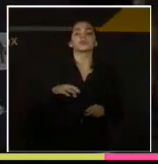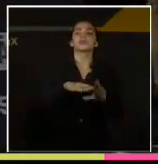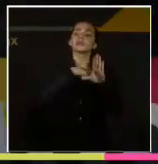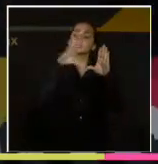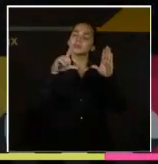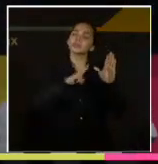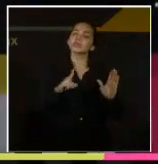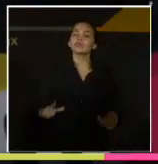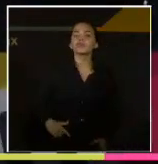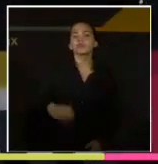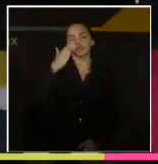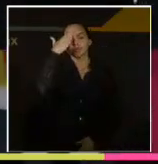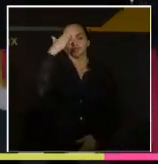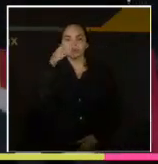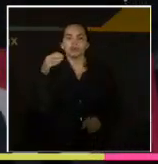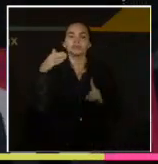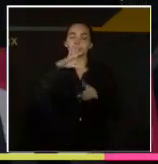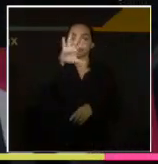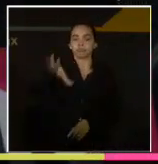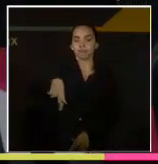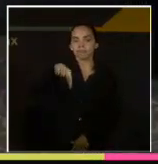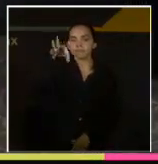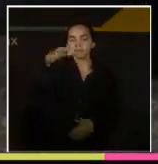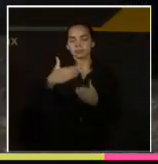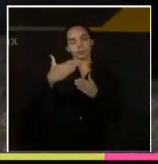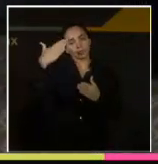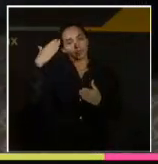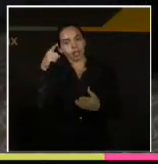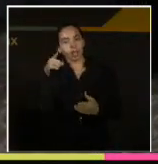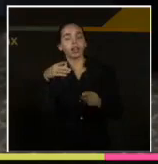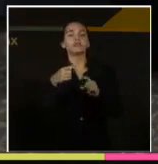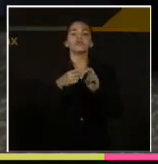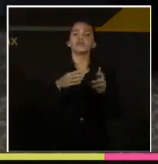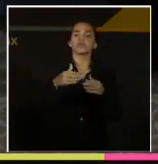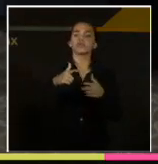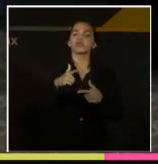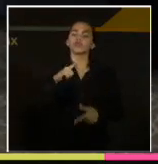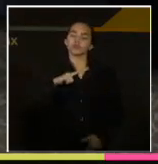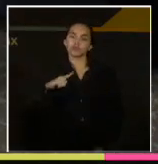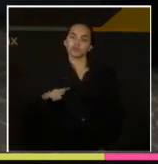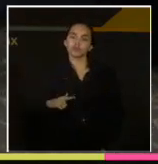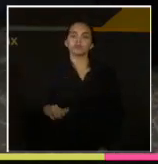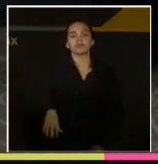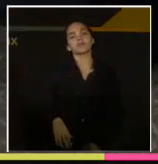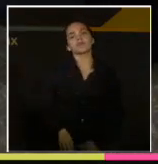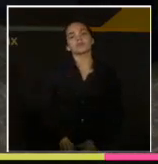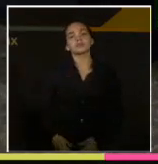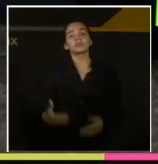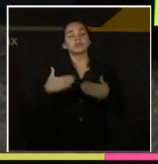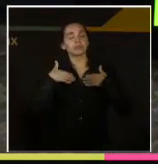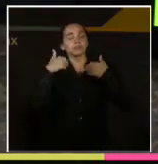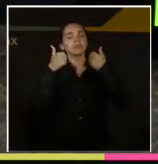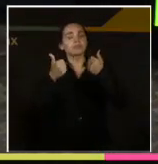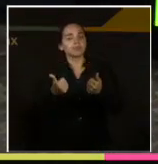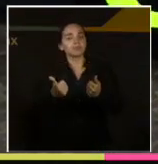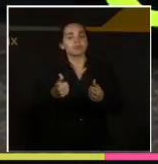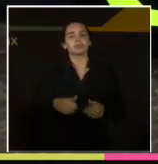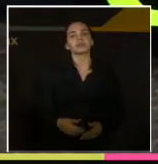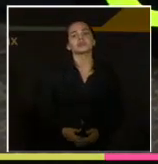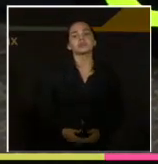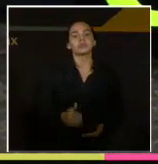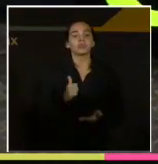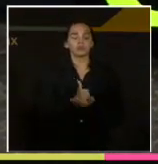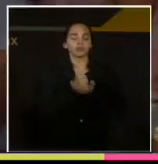Gobierno sepa que va a encontrar detrás de esa puerta un gobernador que los entiende y por lo tanto